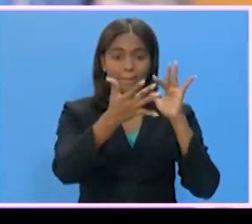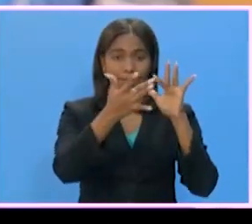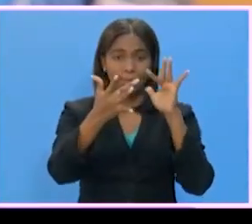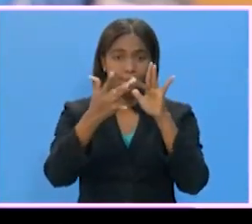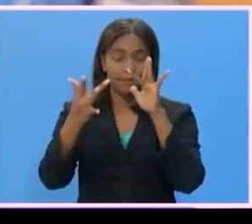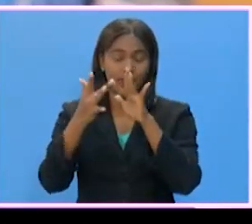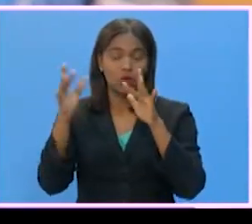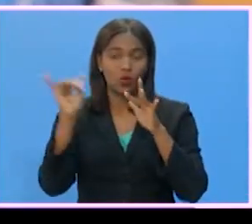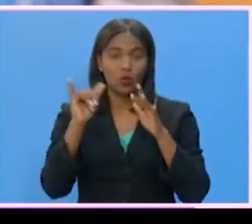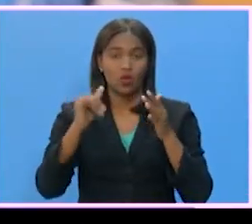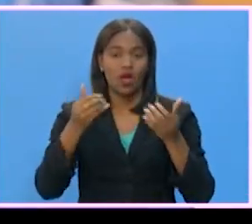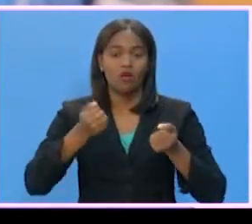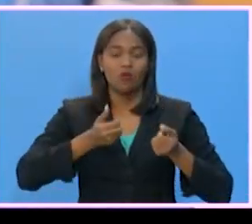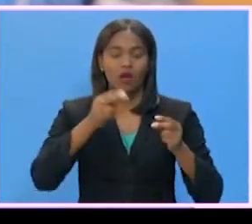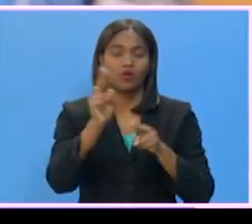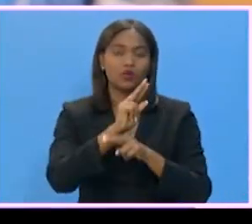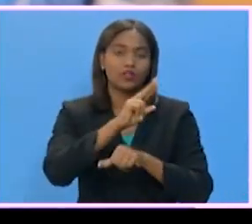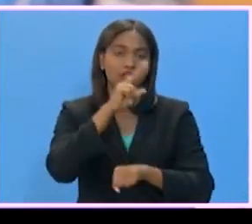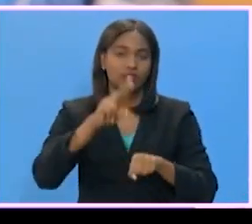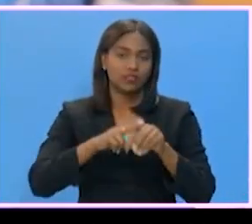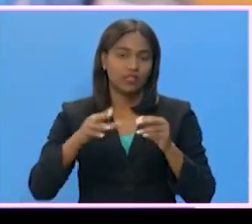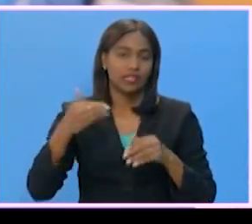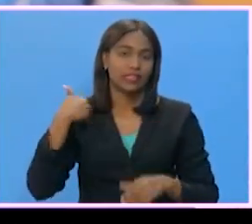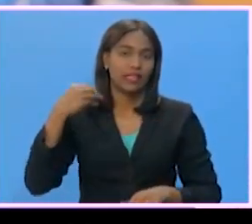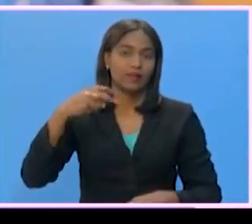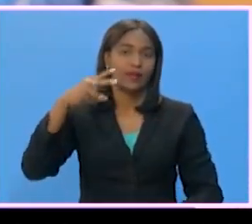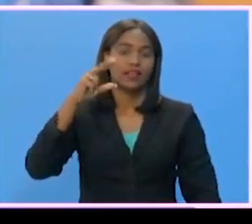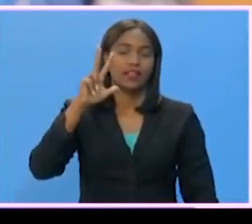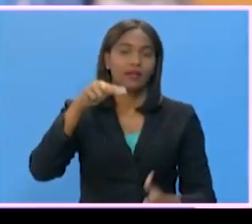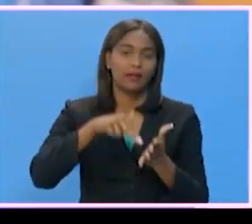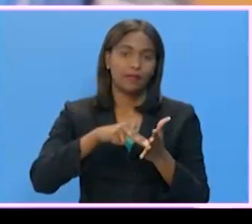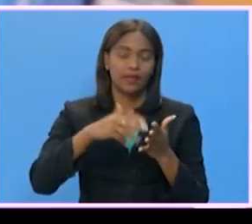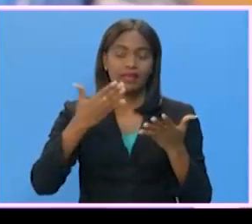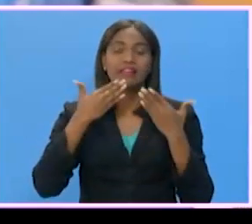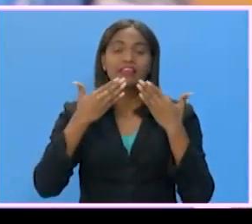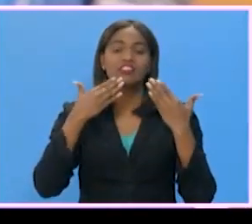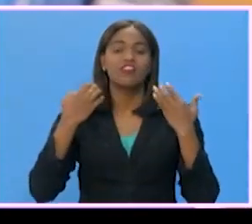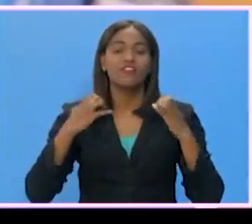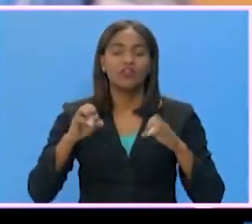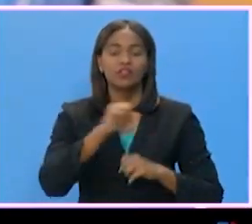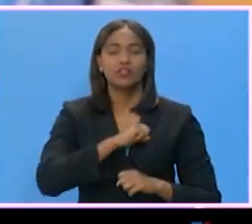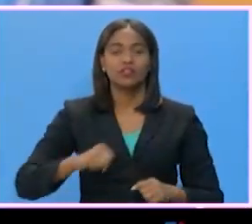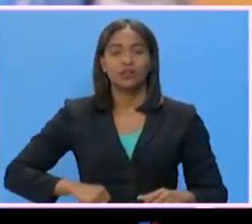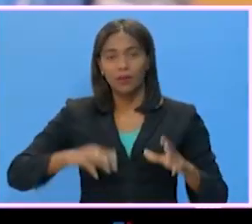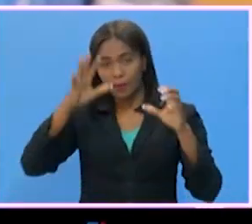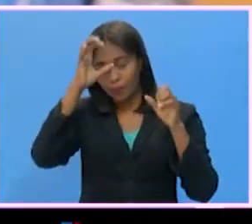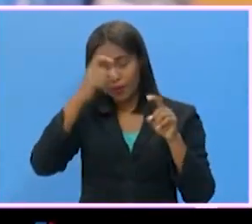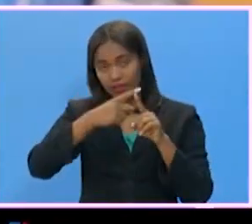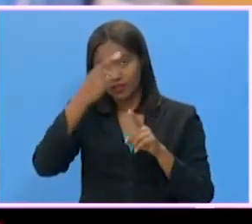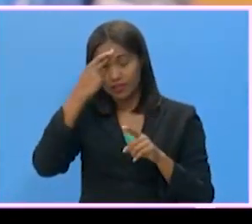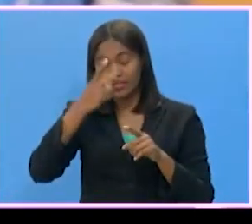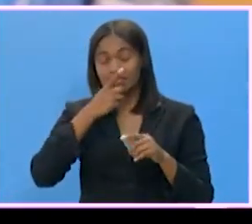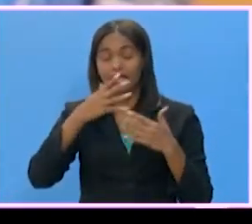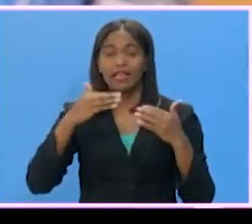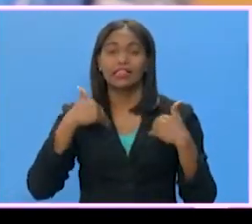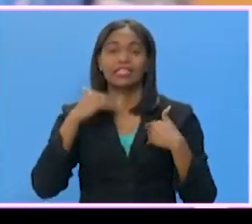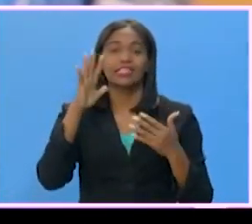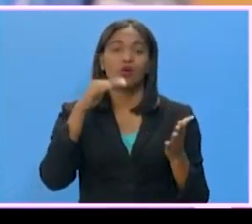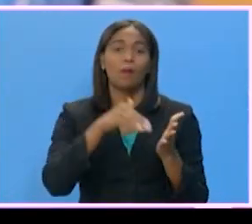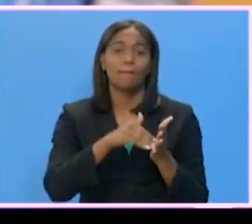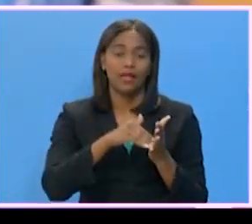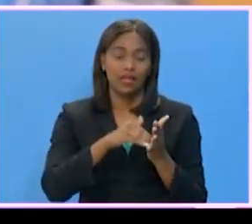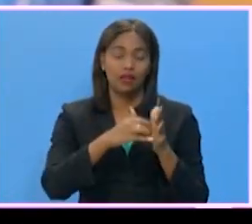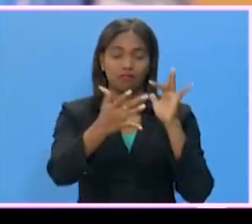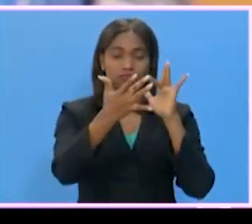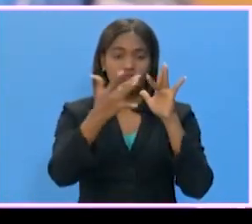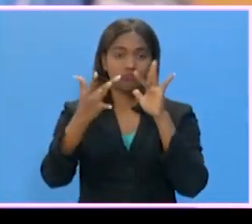y el consumo nacional supera los 3.000. Gracias al esfuerzo del señor presidente de la República se está llegando a 5.000 megavatios